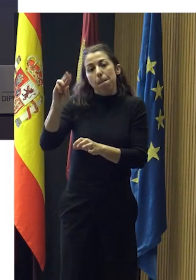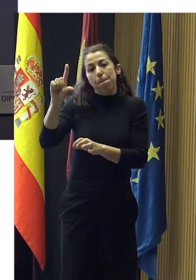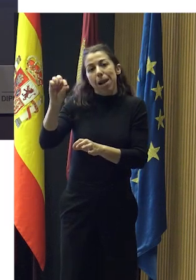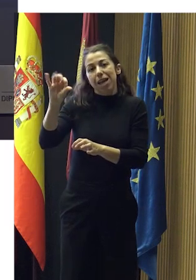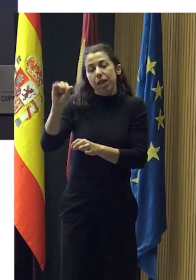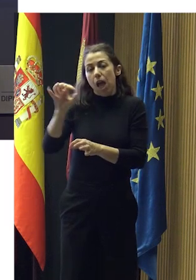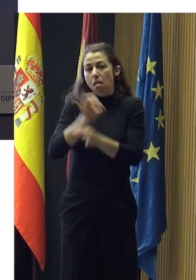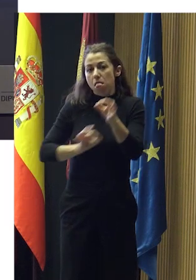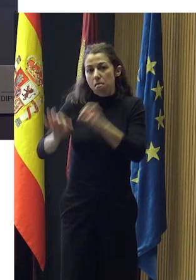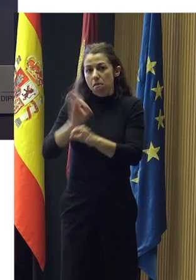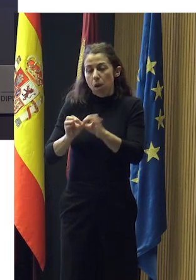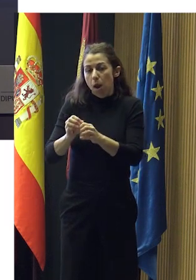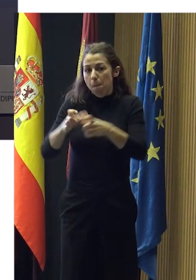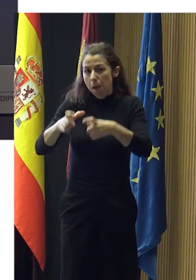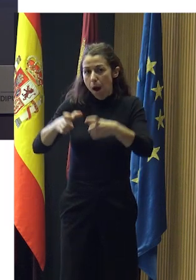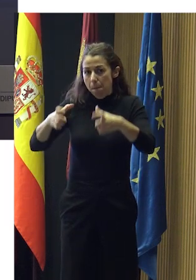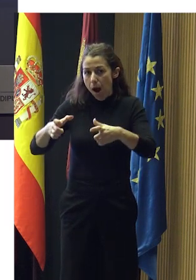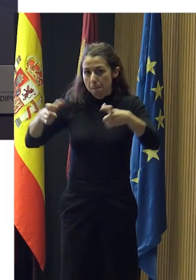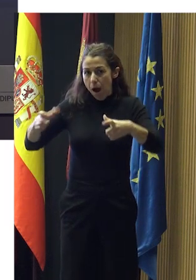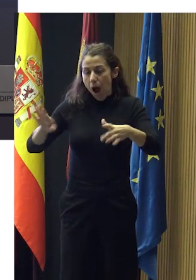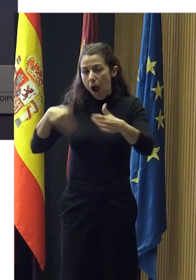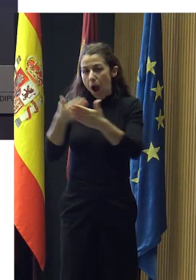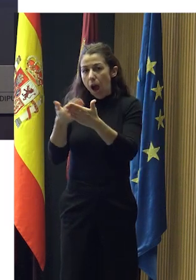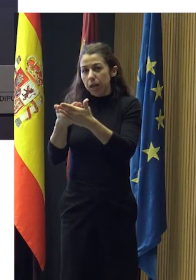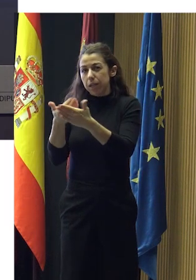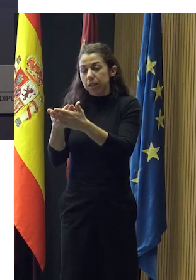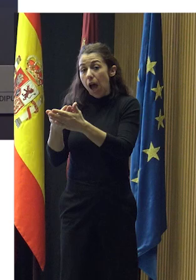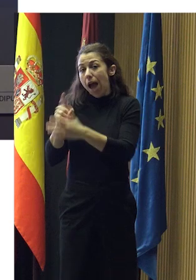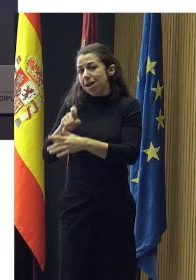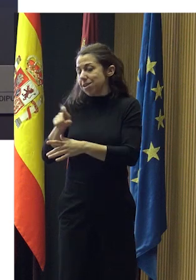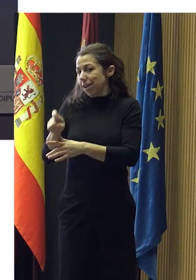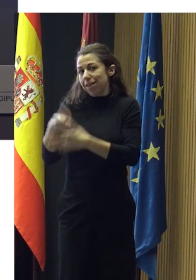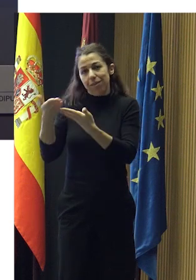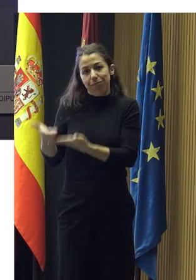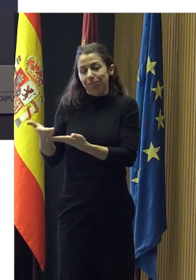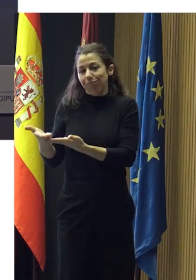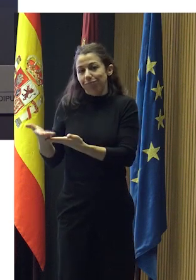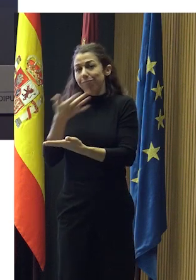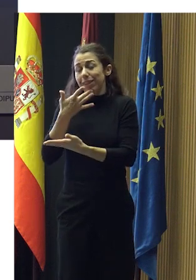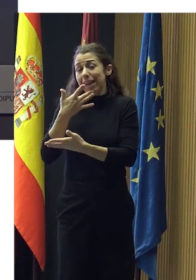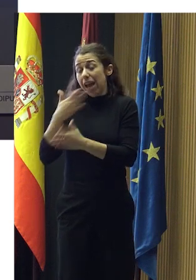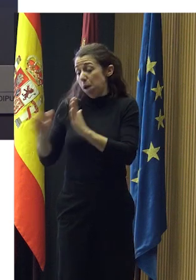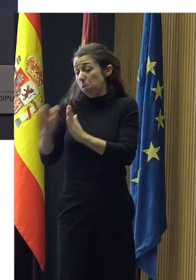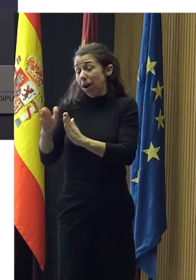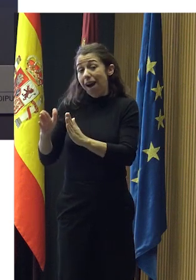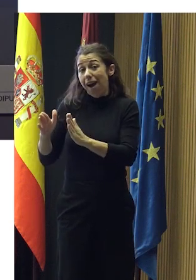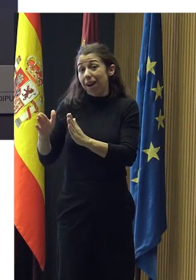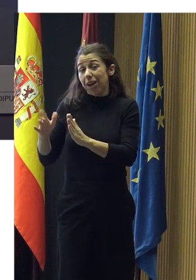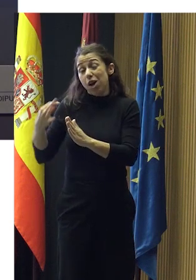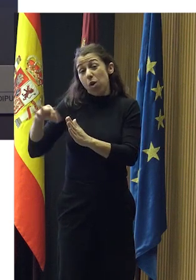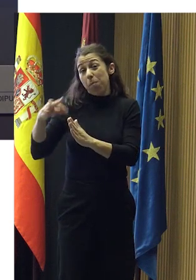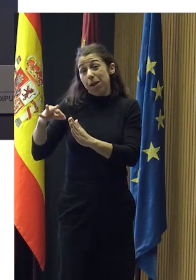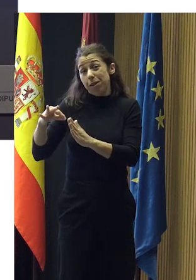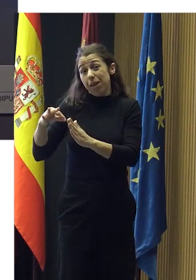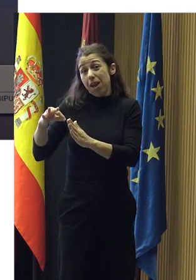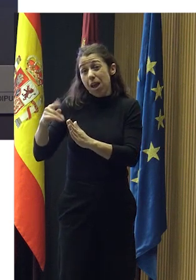tumorales que se han ido acumulando, hasta pasar a ser el cáncer in situ. En este estadio es cuando normalmente se suelen diagnosticar